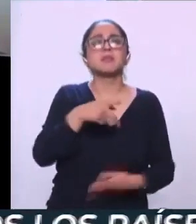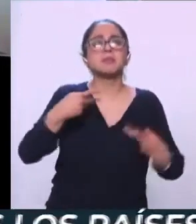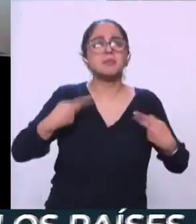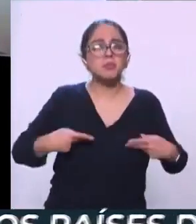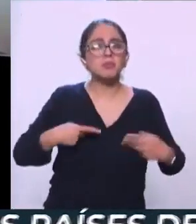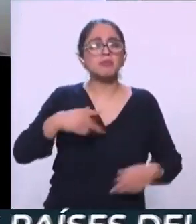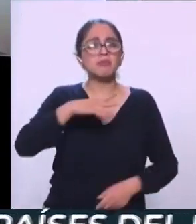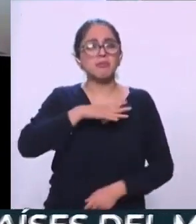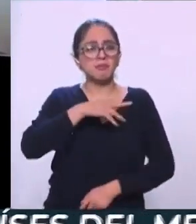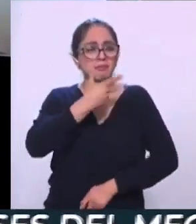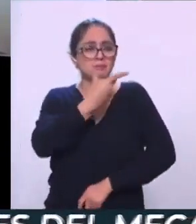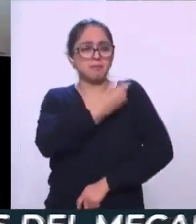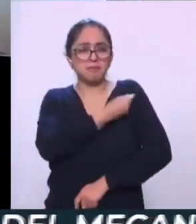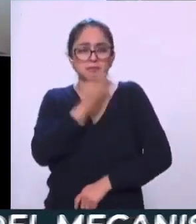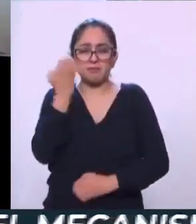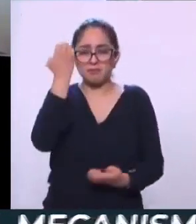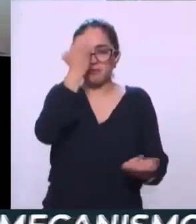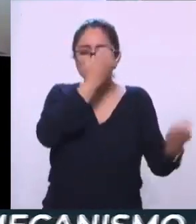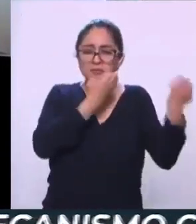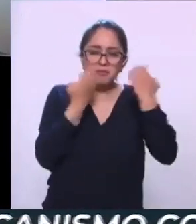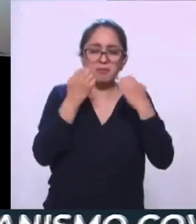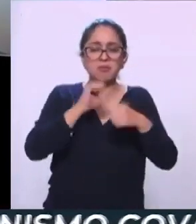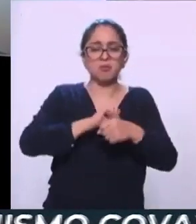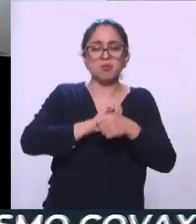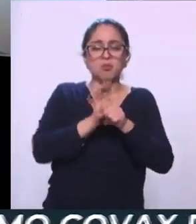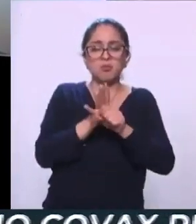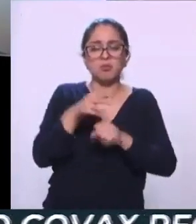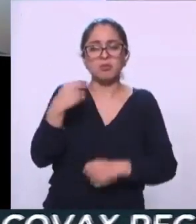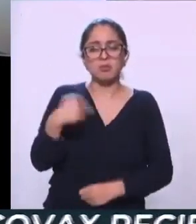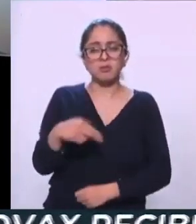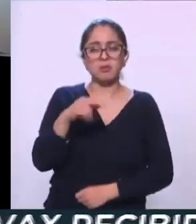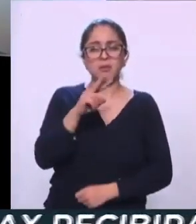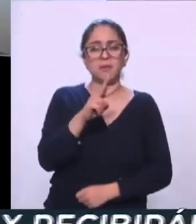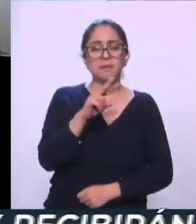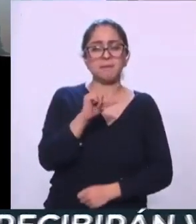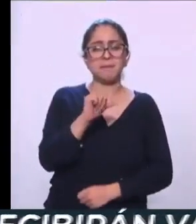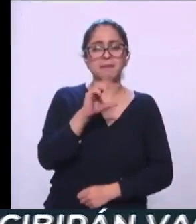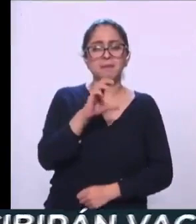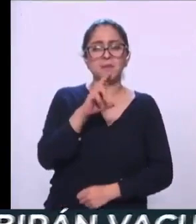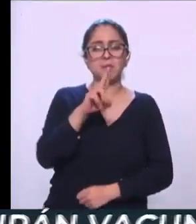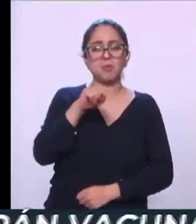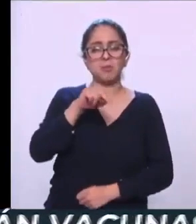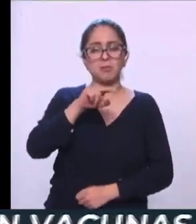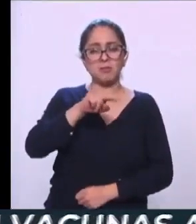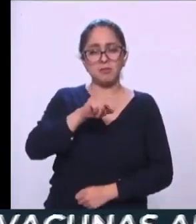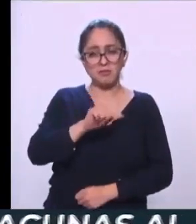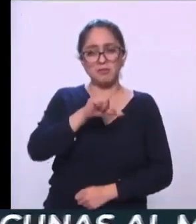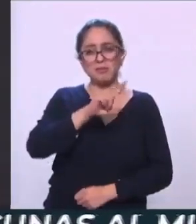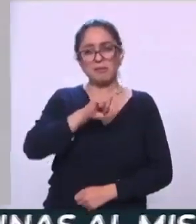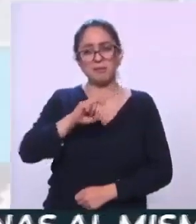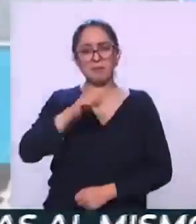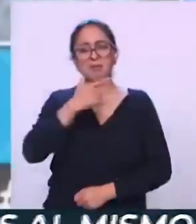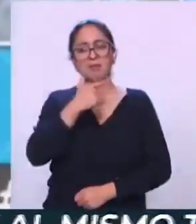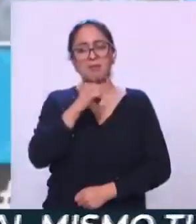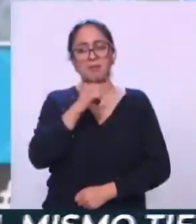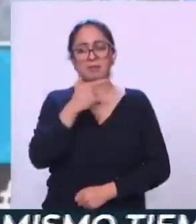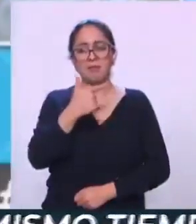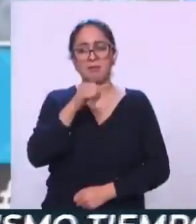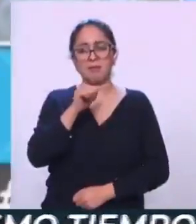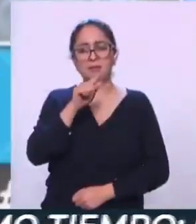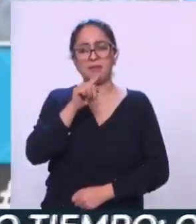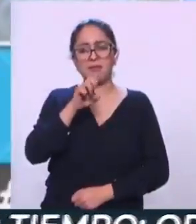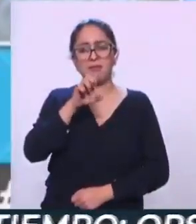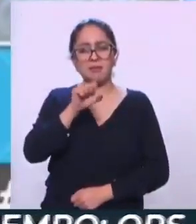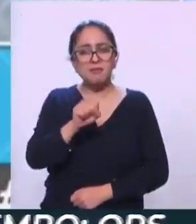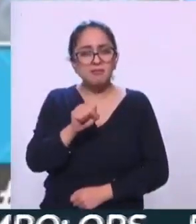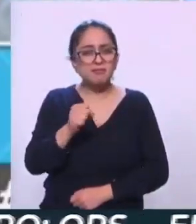una vacuna experimental de COVID-19 llamada vacuna de Gates. Se afirma que hay una vacuna experimental que está